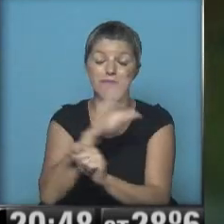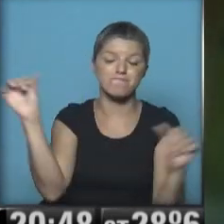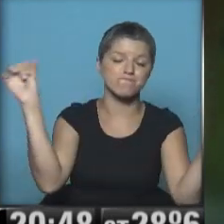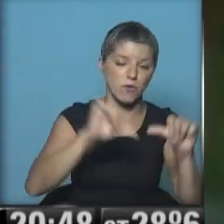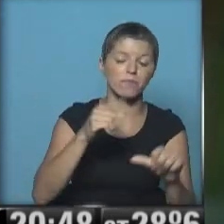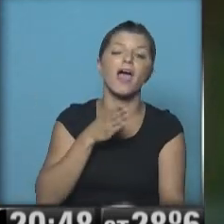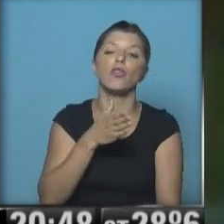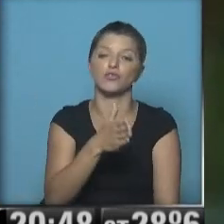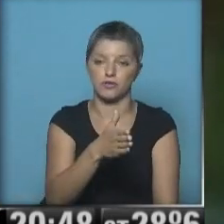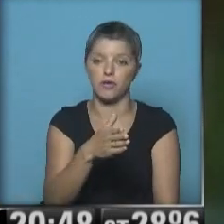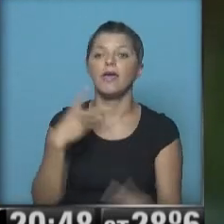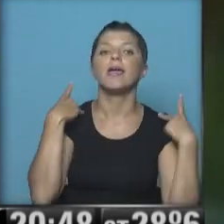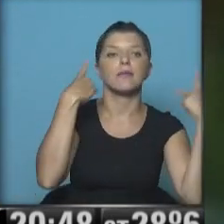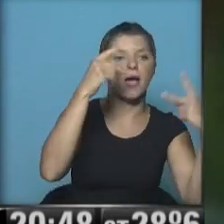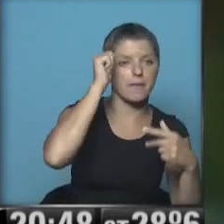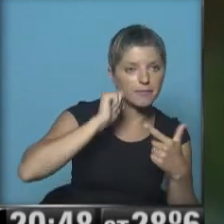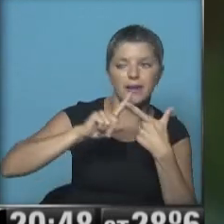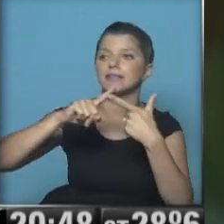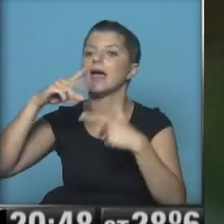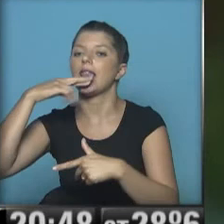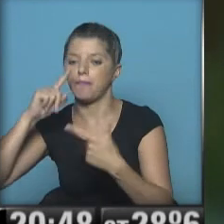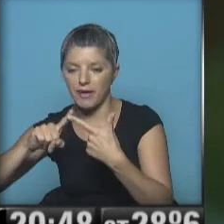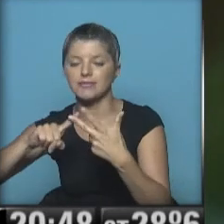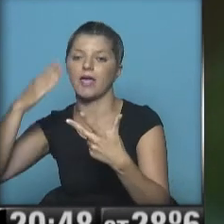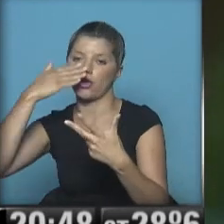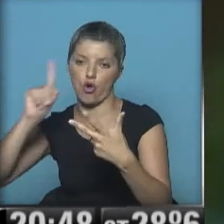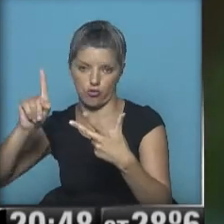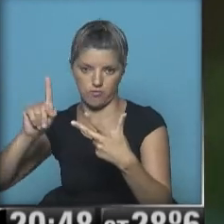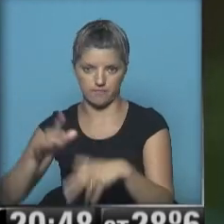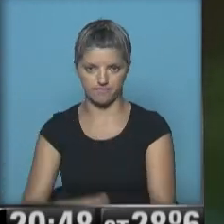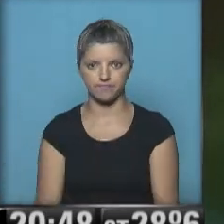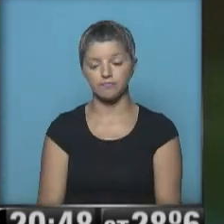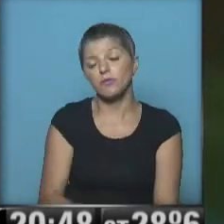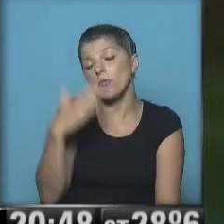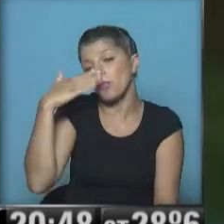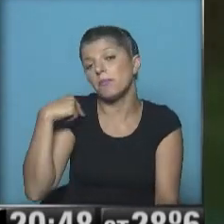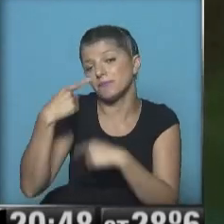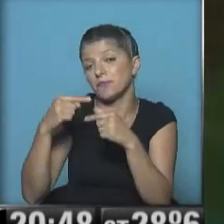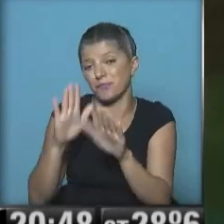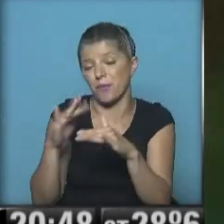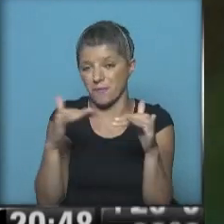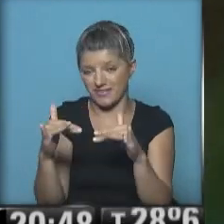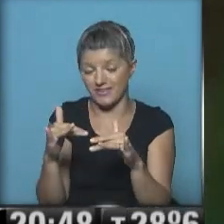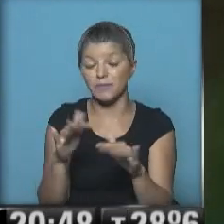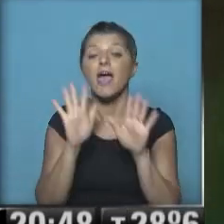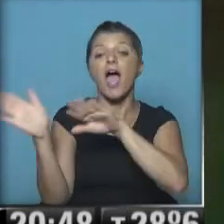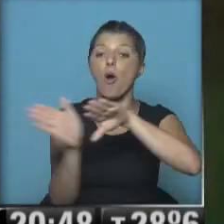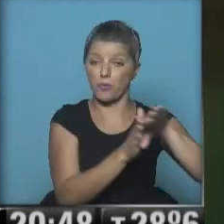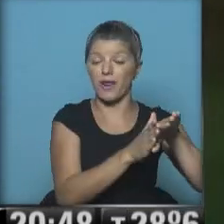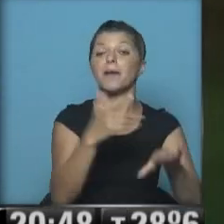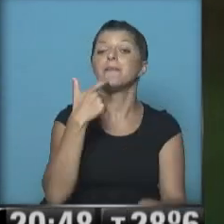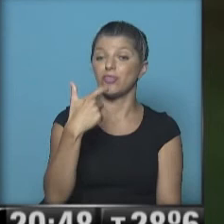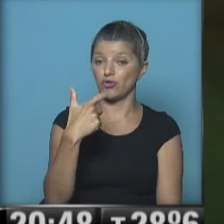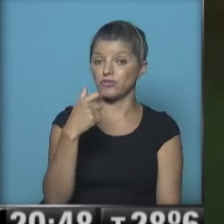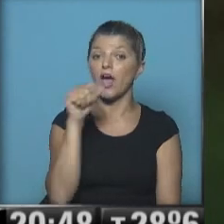Aldo Civi, que viaja a Mar de Plata, La Plata y Córdoba. Bueno, después hay que jugar los partidos, ¿no? En Mendoza, no va a ser